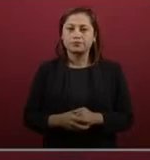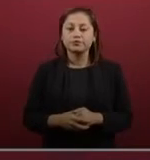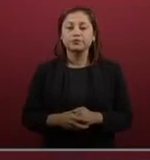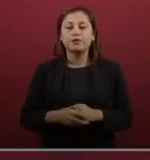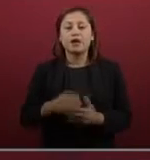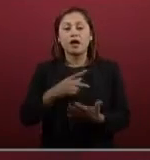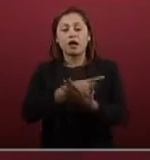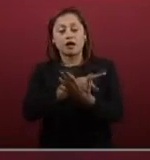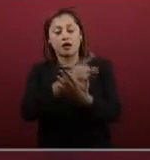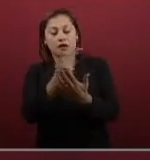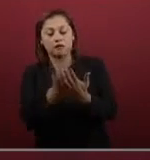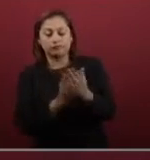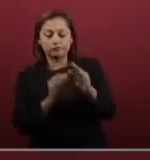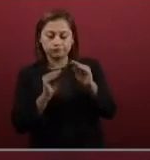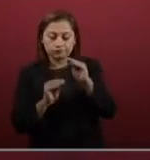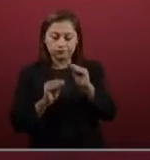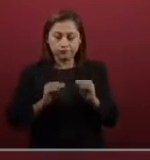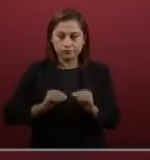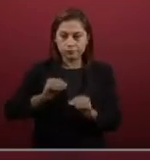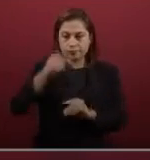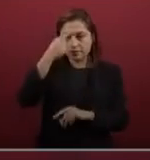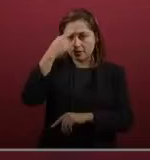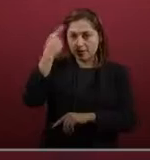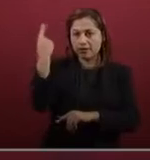descentralización. No lo he tocado